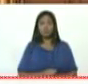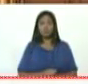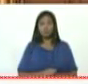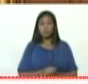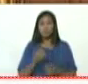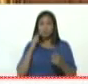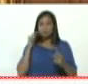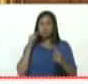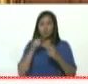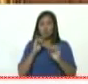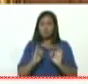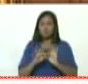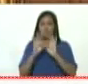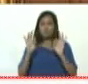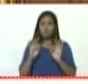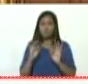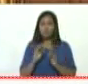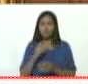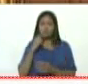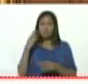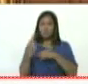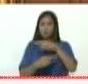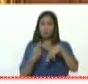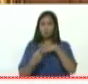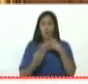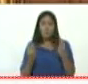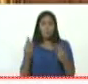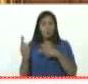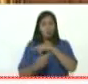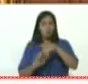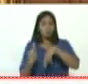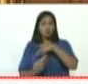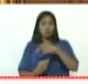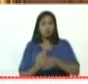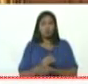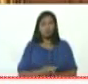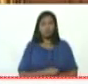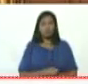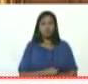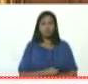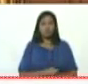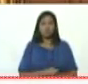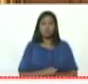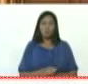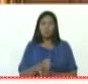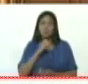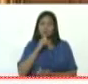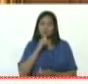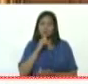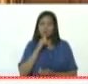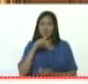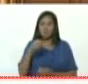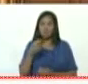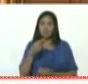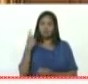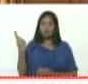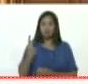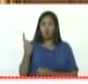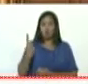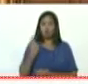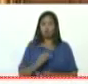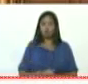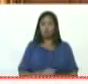El abstencionismo y todo. Decía, ah, muy revolucionario, muy revolucionario. Sí, sí, como no sé quién. Muy revolucionario, pero muy solos.